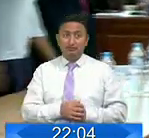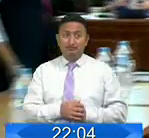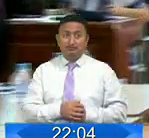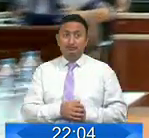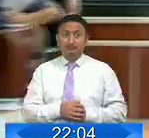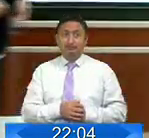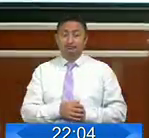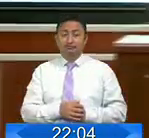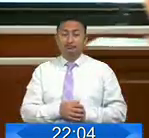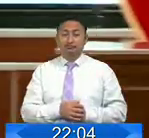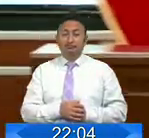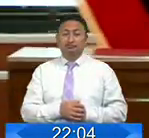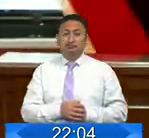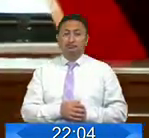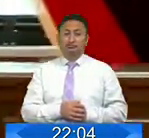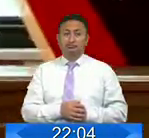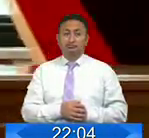informó héctor romero